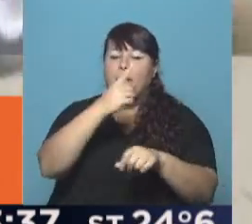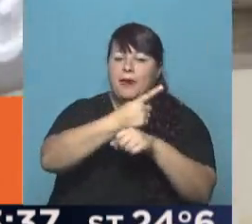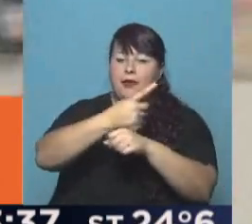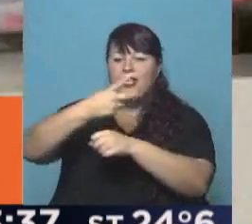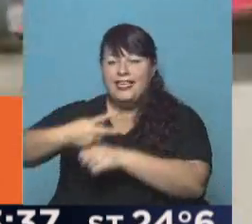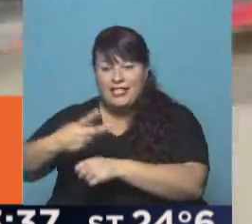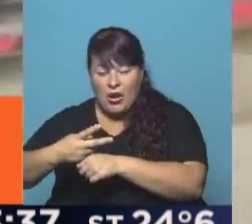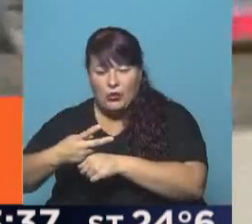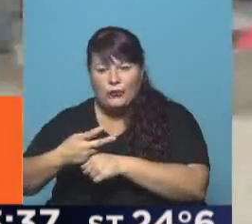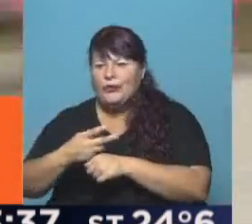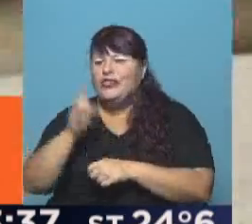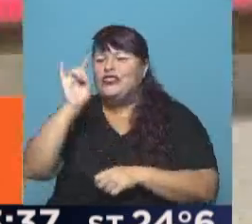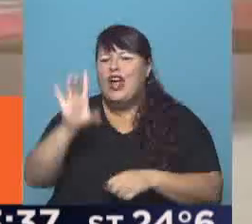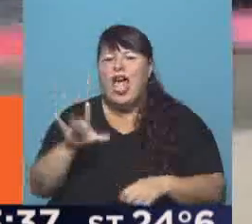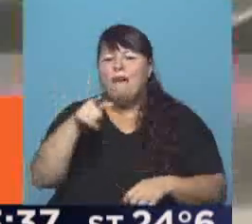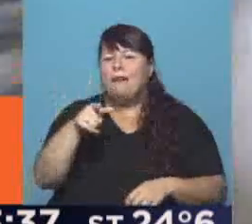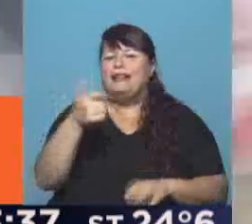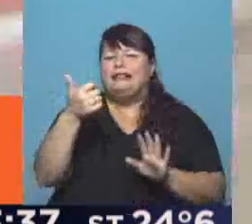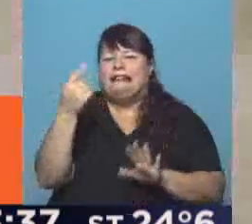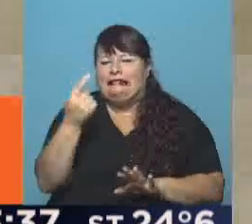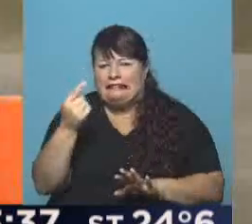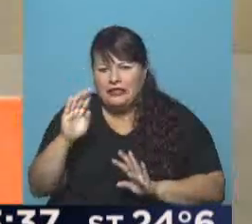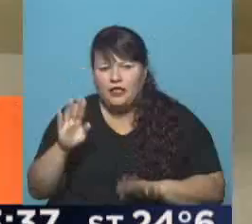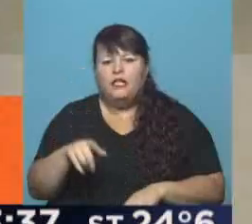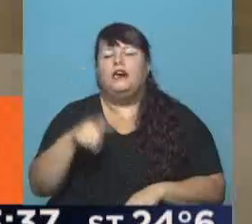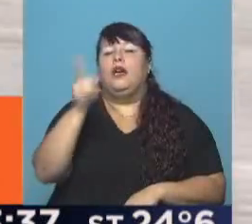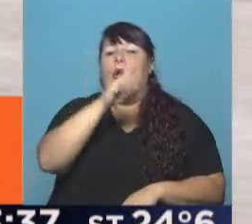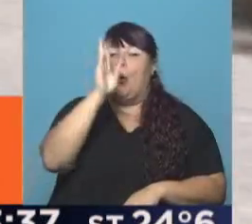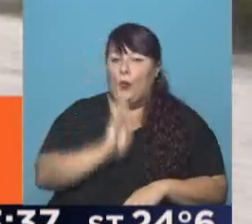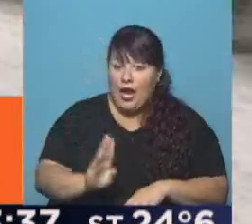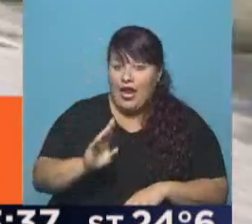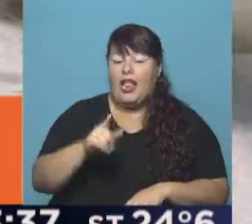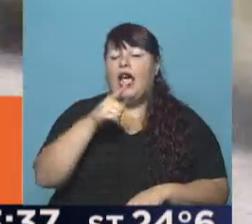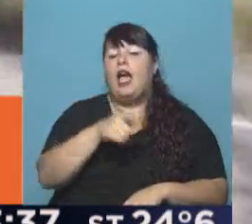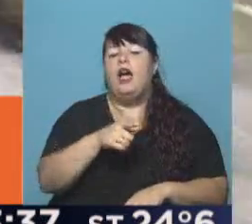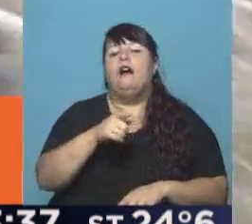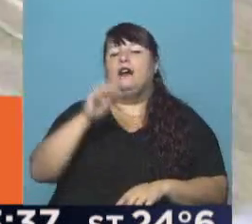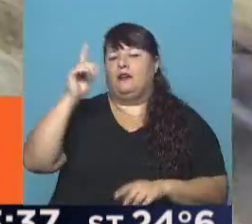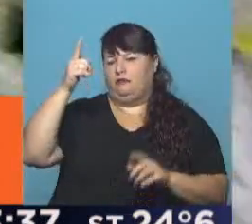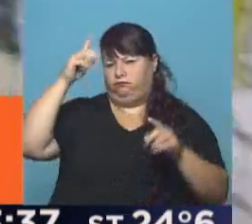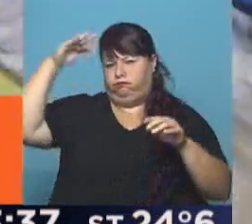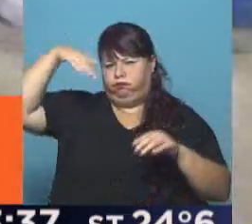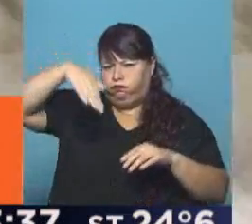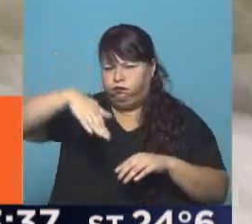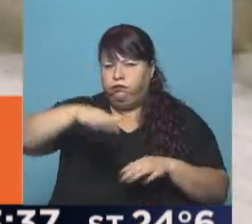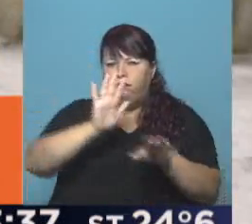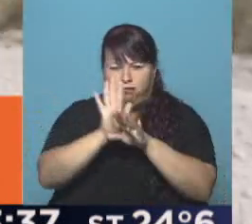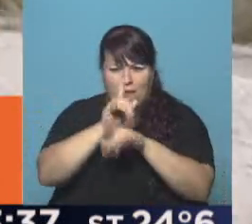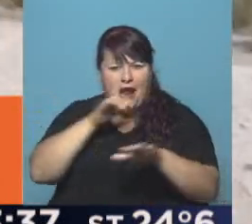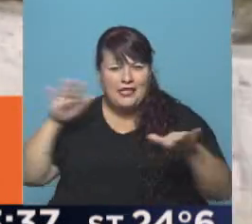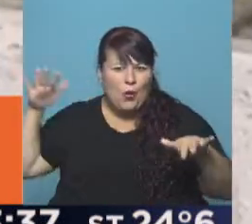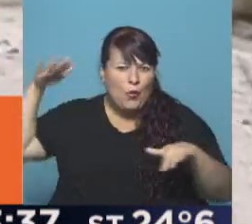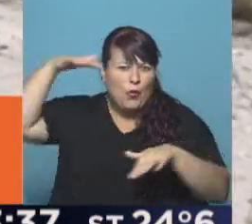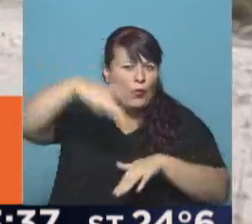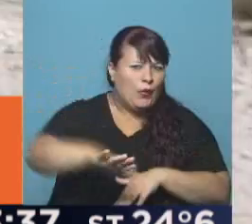primero y el segundo en tan sólo seis décimas del belga thierry débil bajo de las altas cumbres literalmente